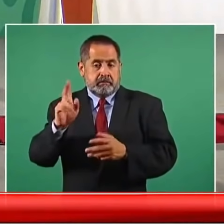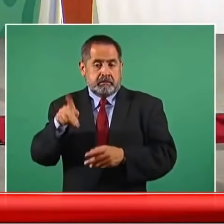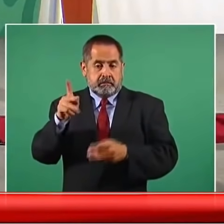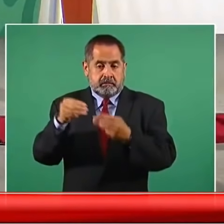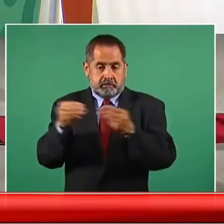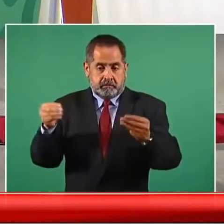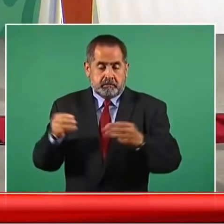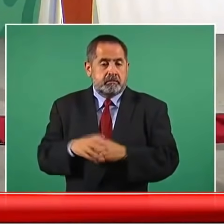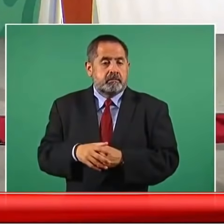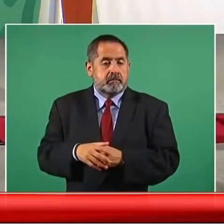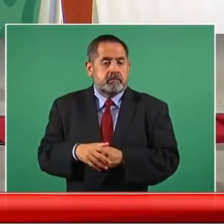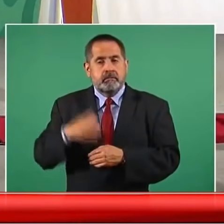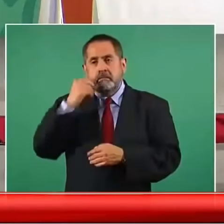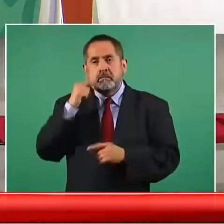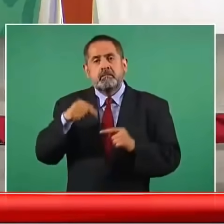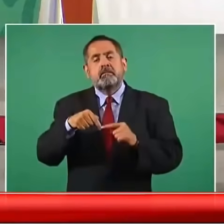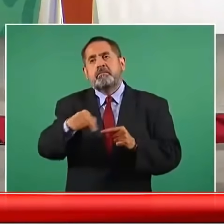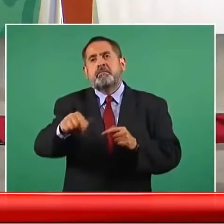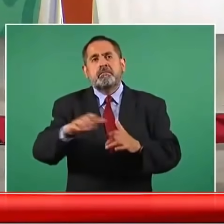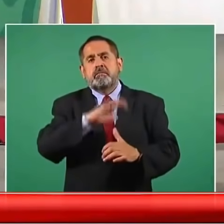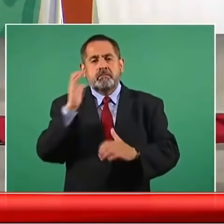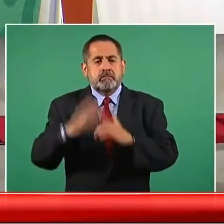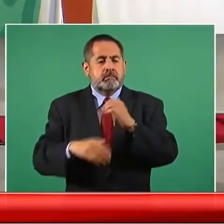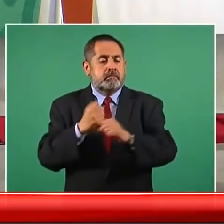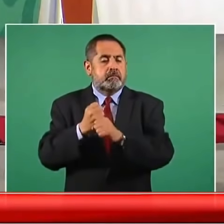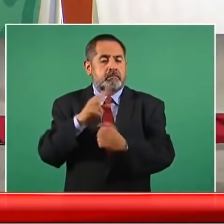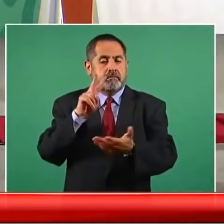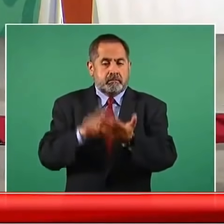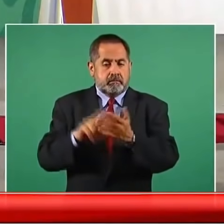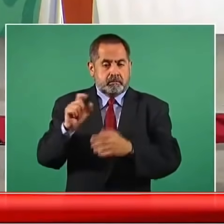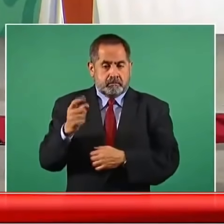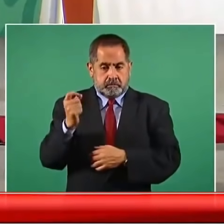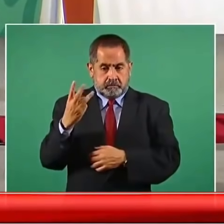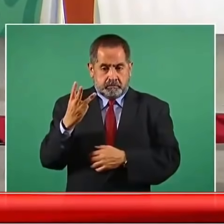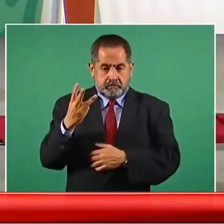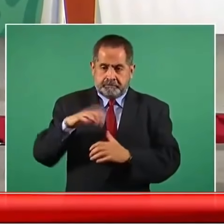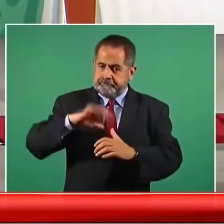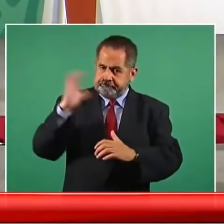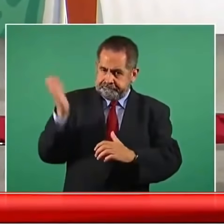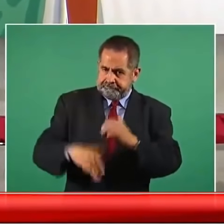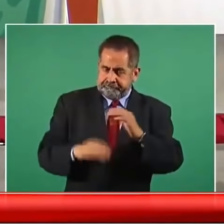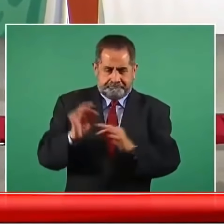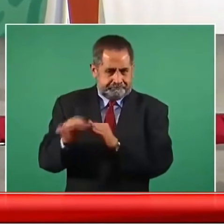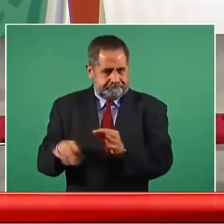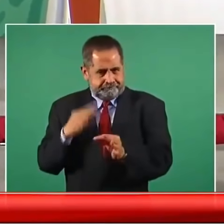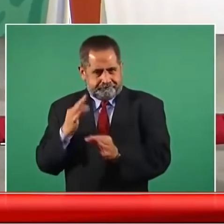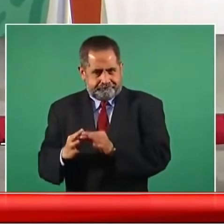Este tren lo queremos terminar para finales del 23. Por eso estamos